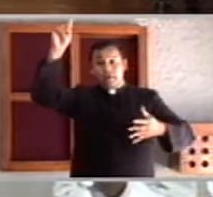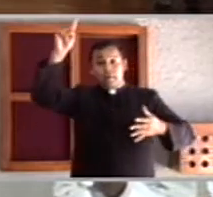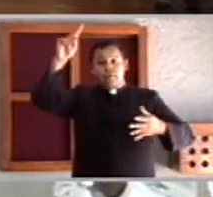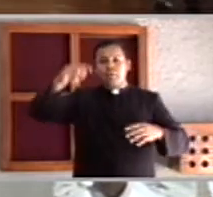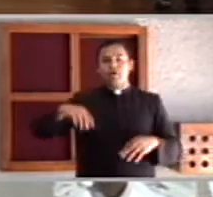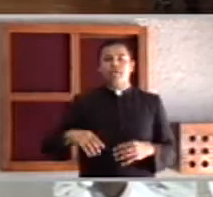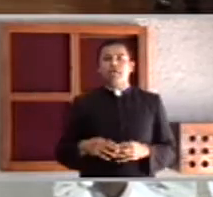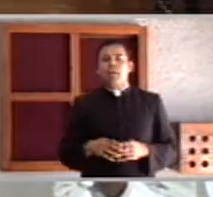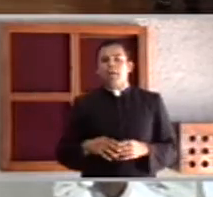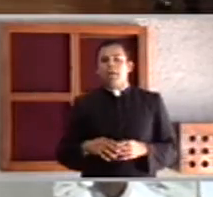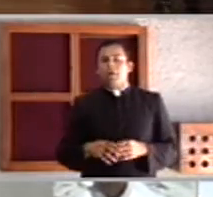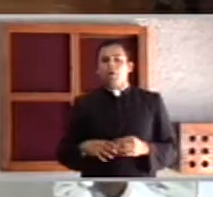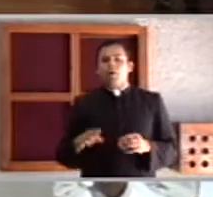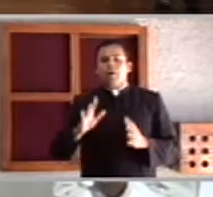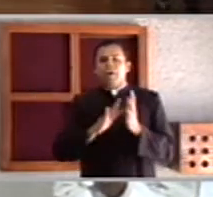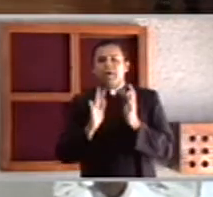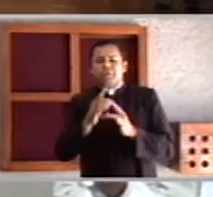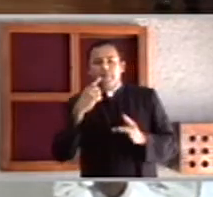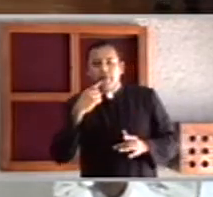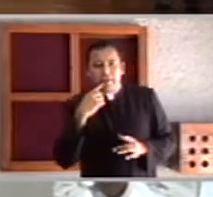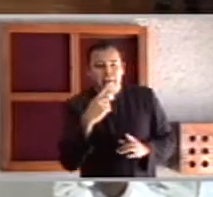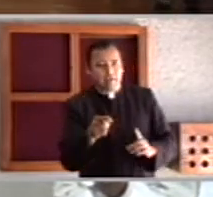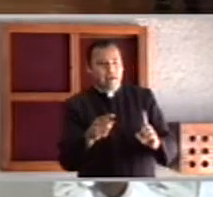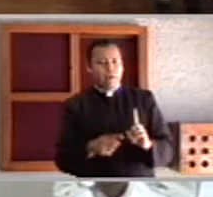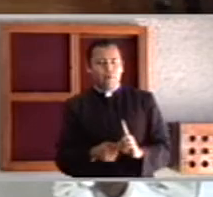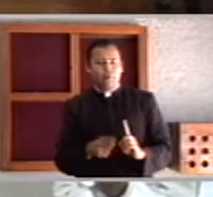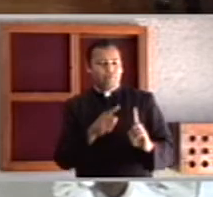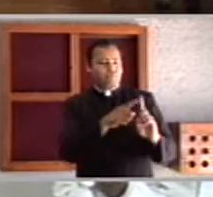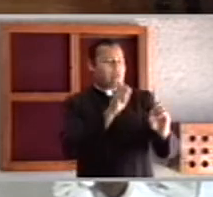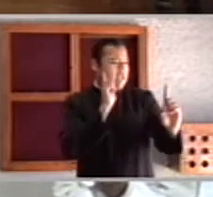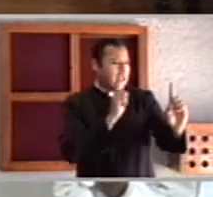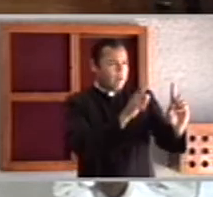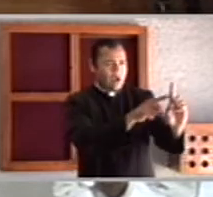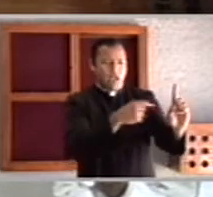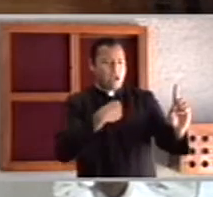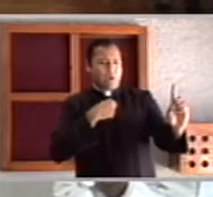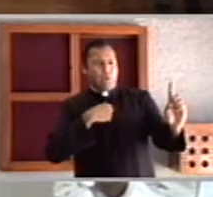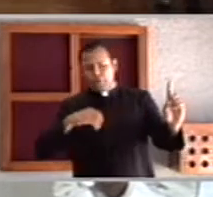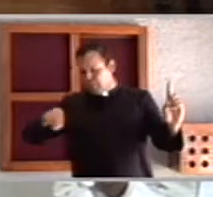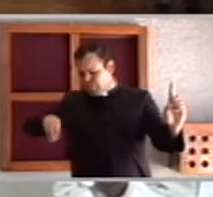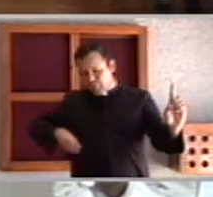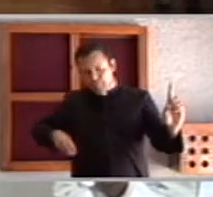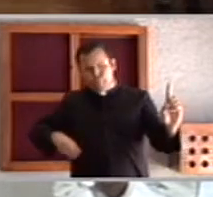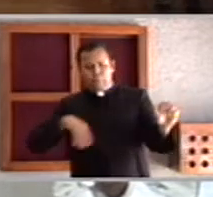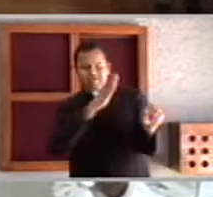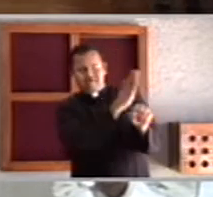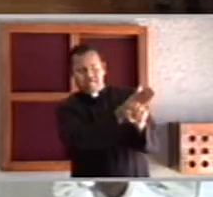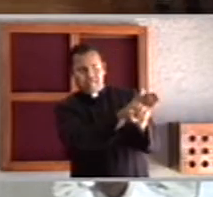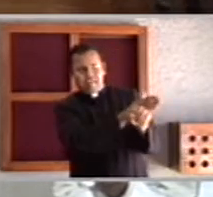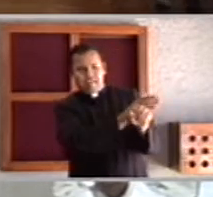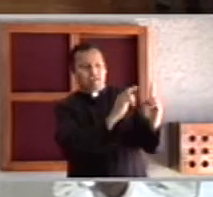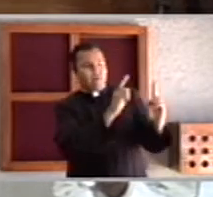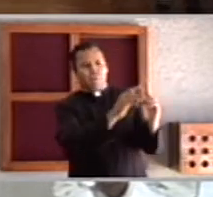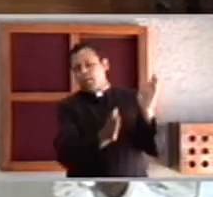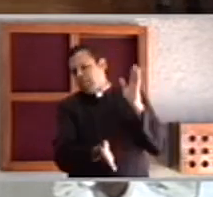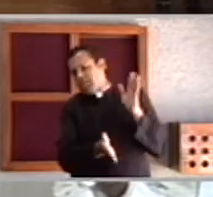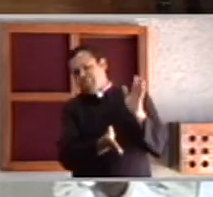mujer pecadora: yo tampoco te condeno, vete y no vuelvas a